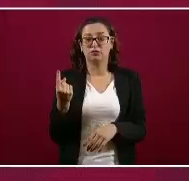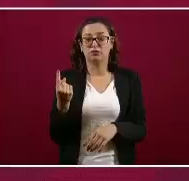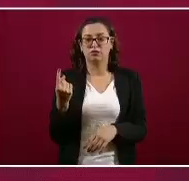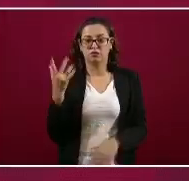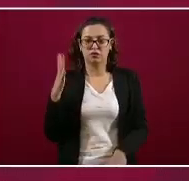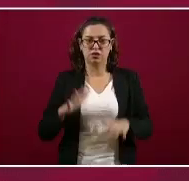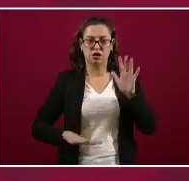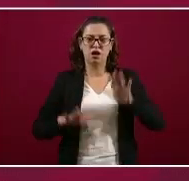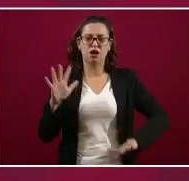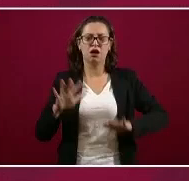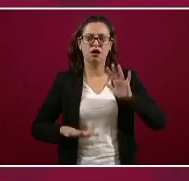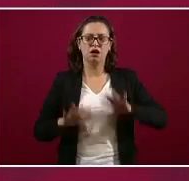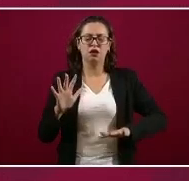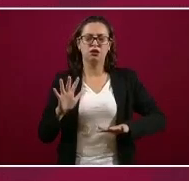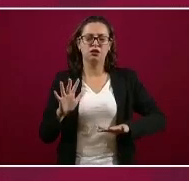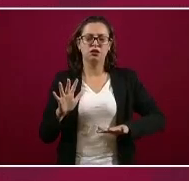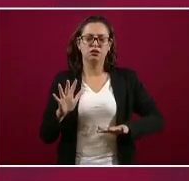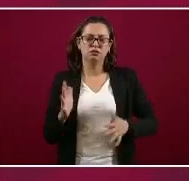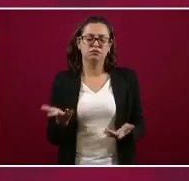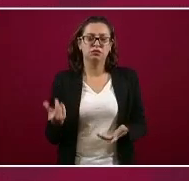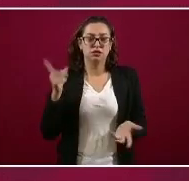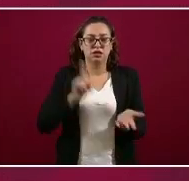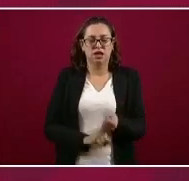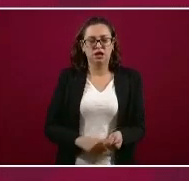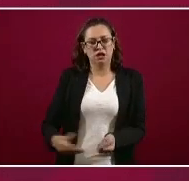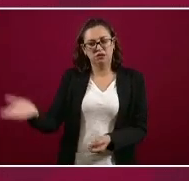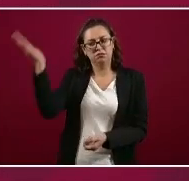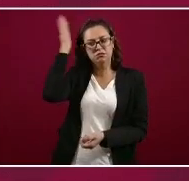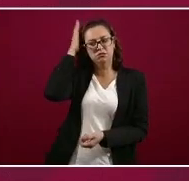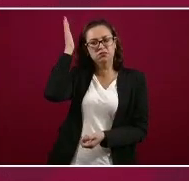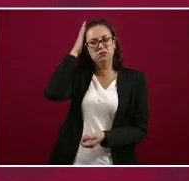a veces dirigentes